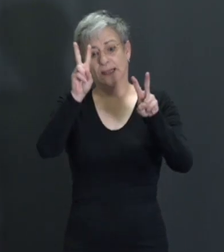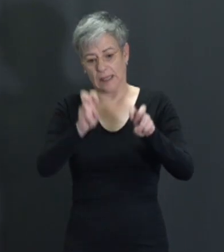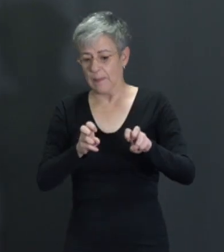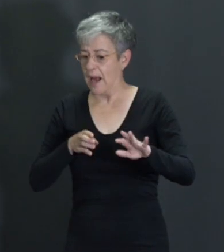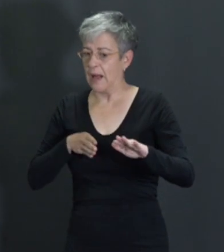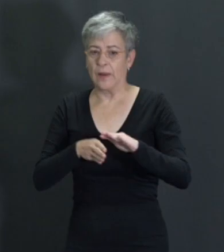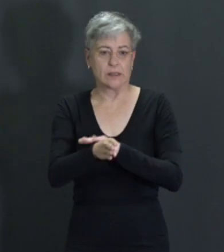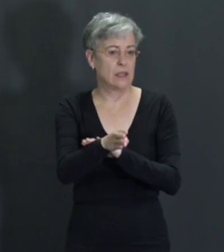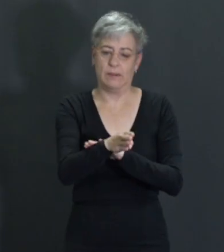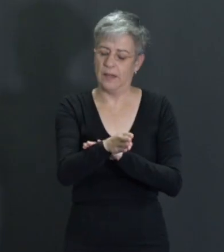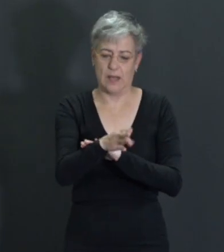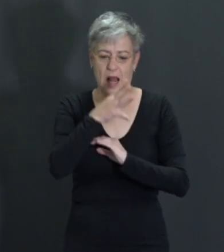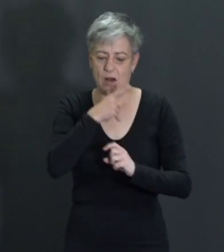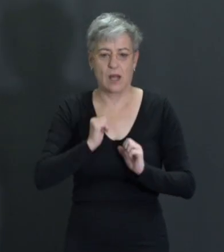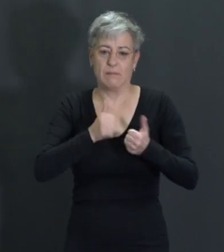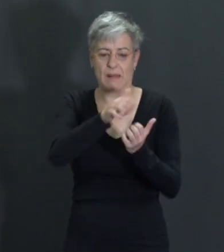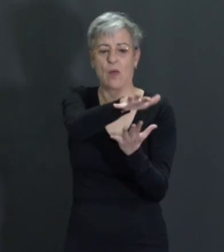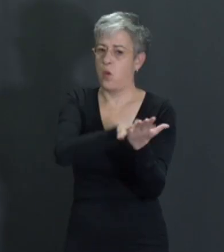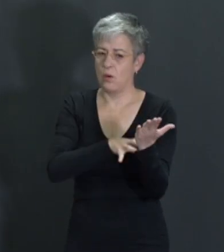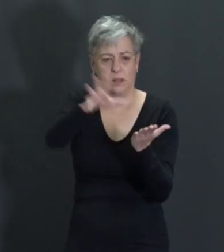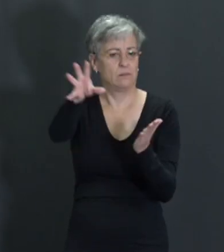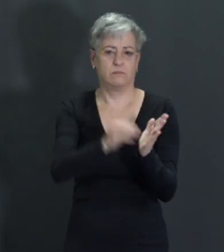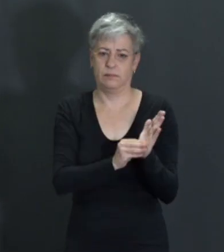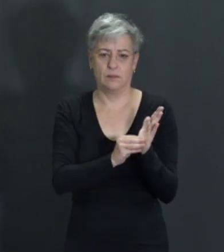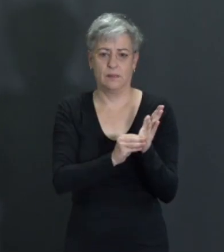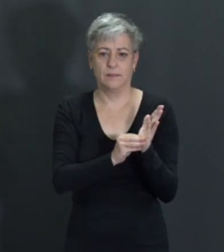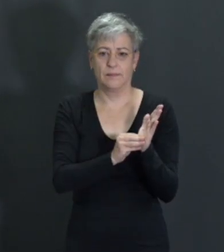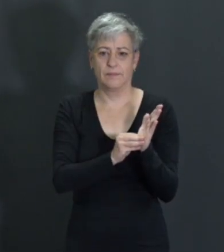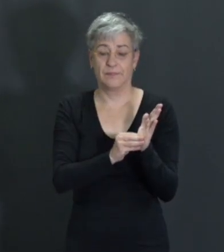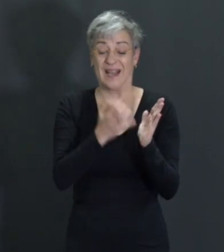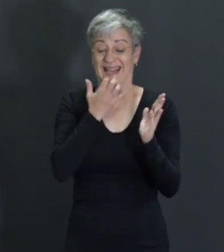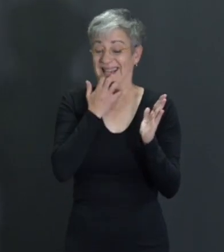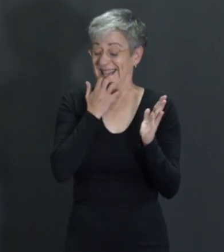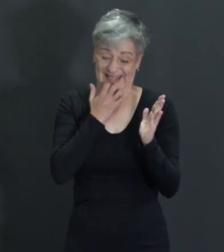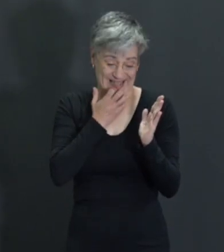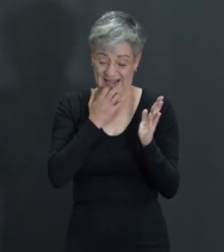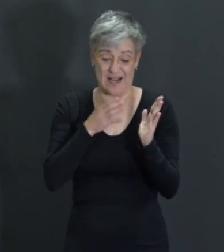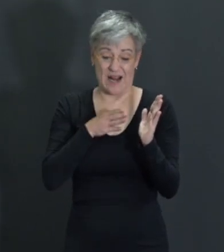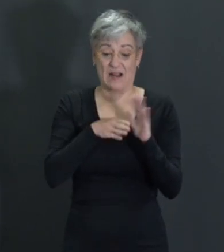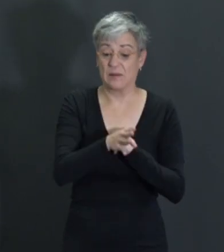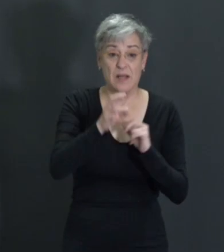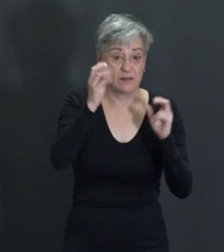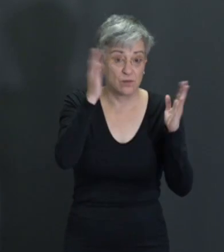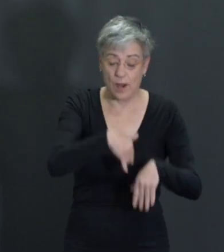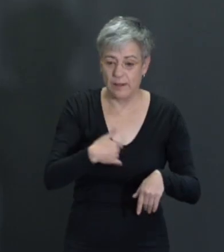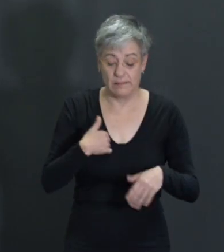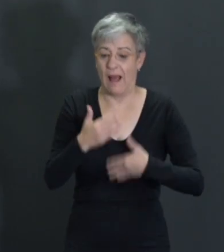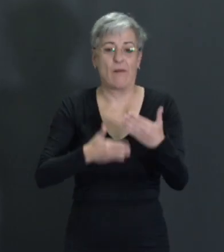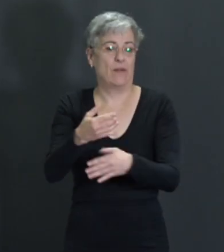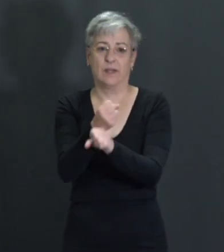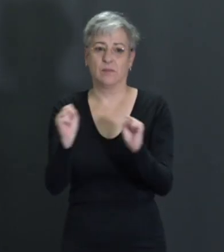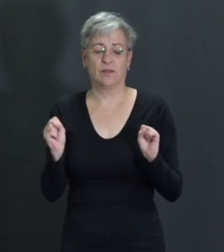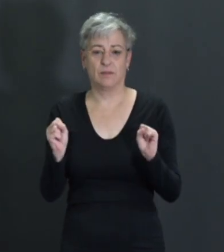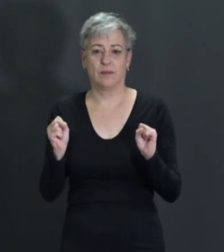en las primeras líneas de un documento, ¿no? Porque, claro, sin esto no hay manera de avanzar, ¿no? Veremos a ver